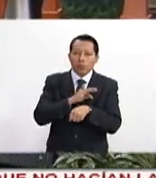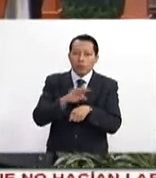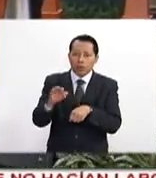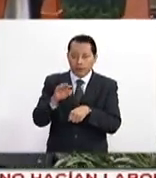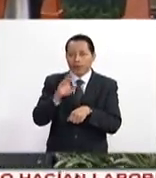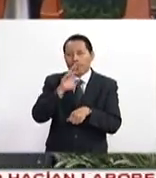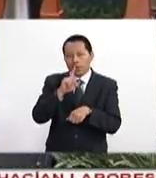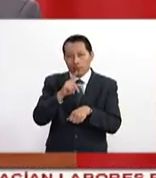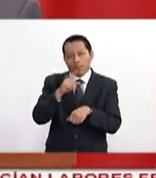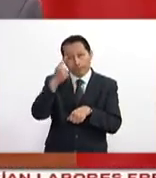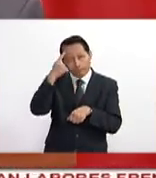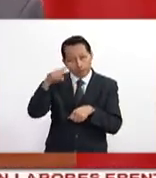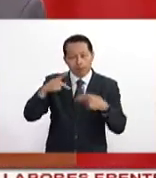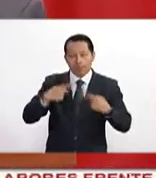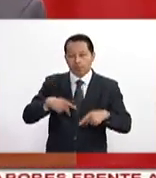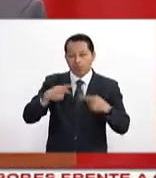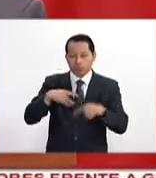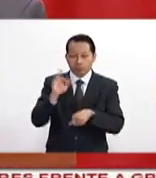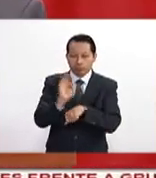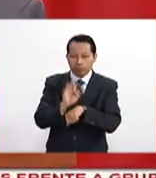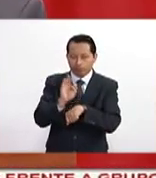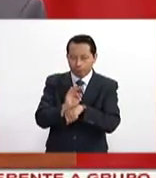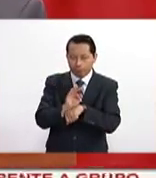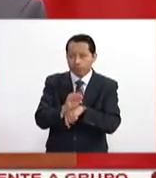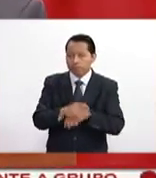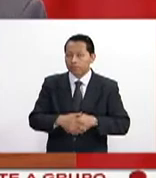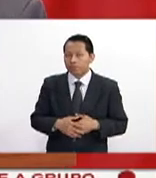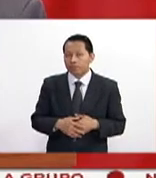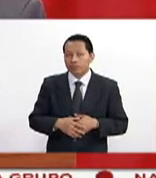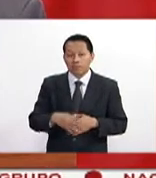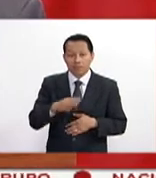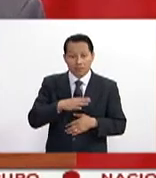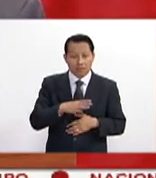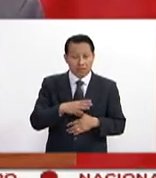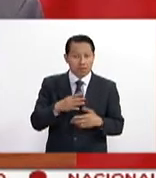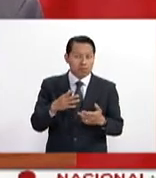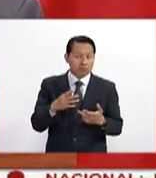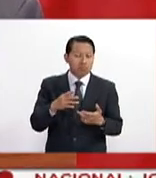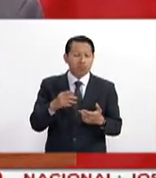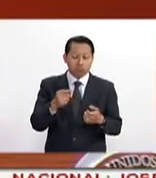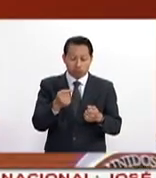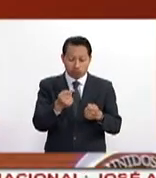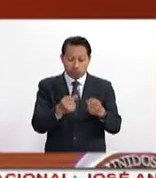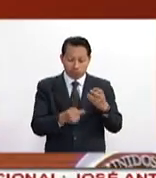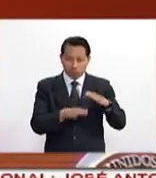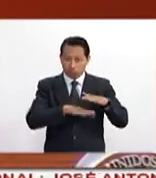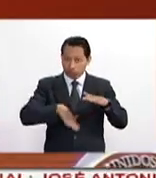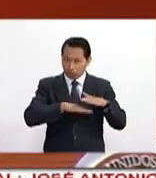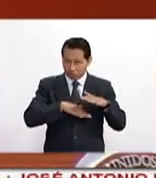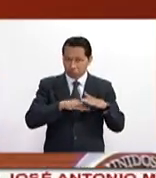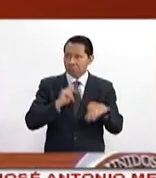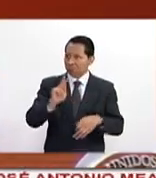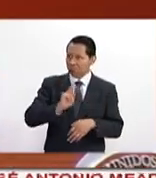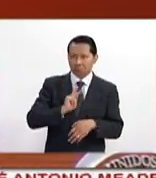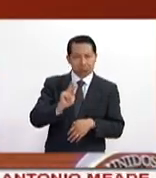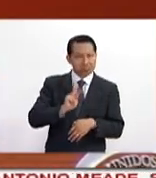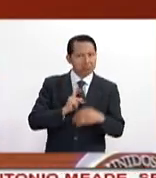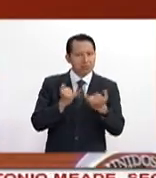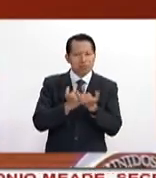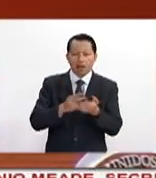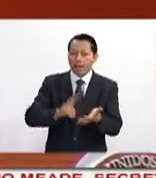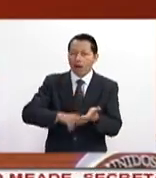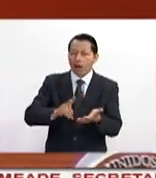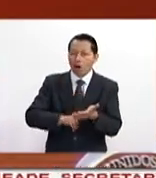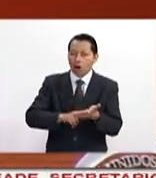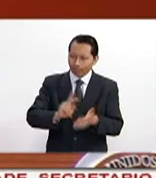de nuestras sociedades. Tenemos principios compartidos, valores comunes a ambas